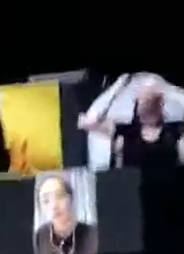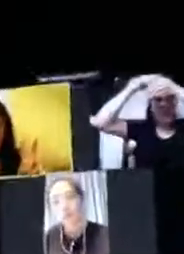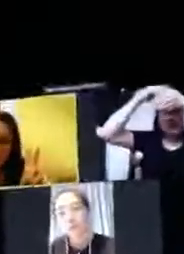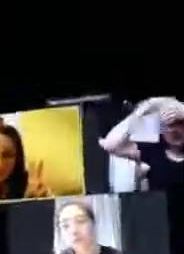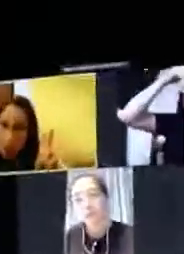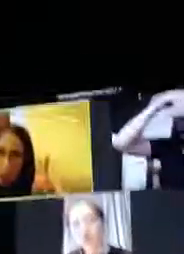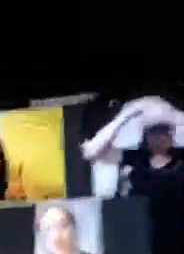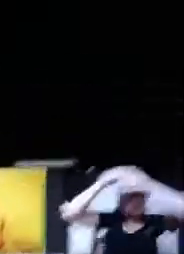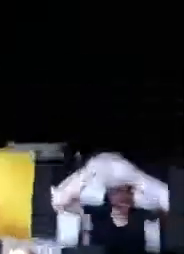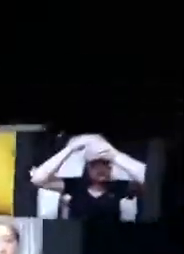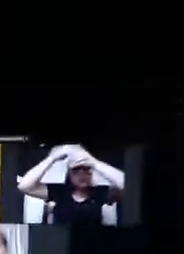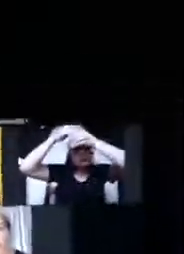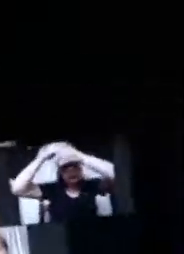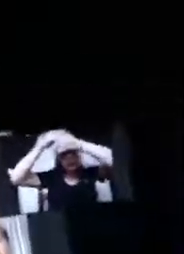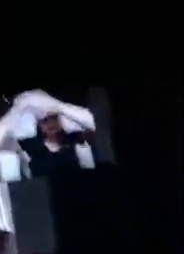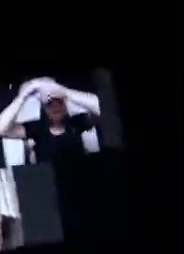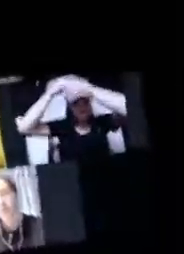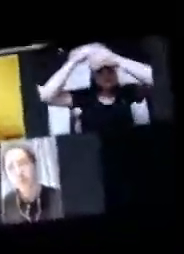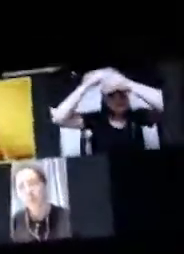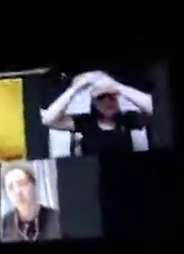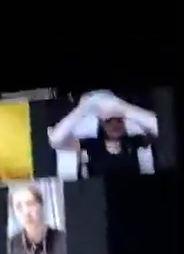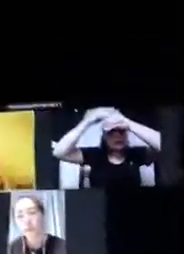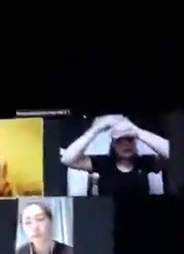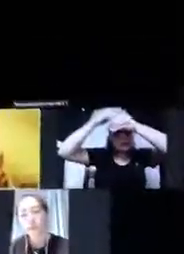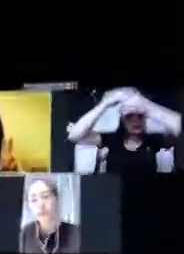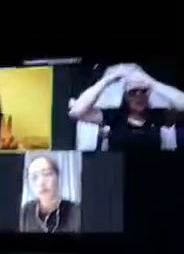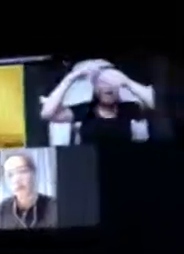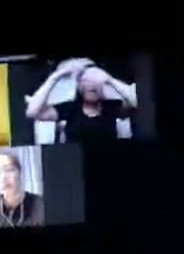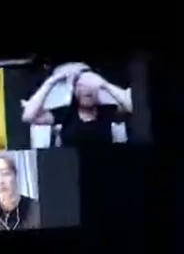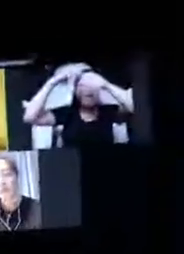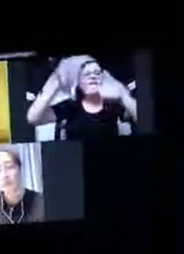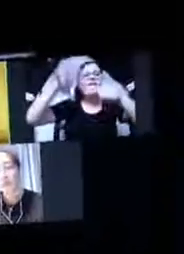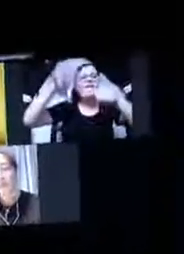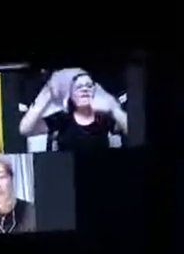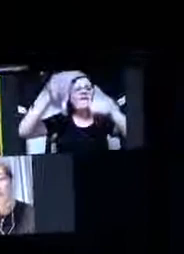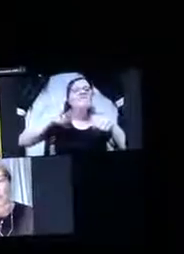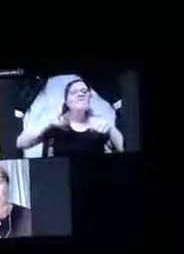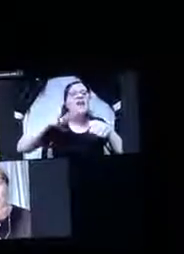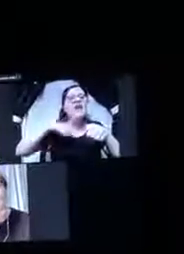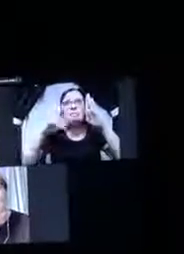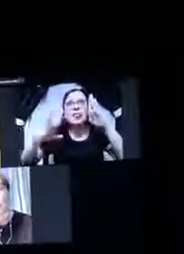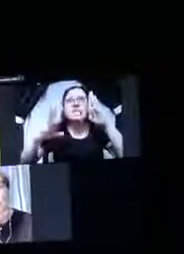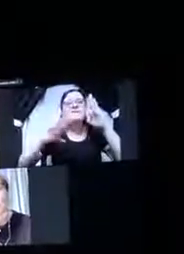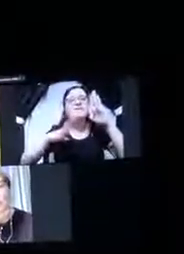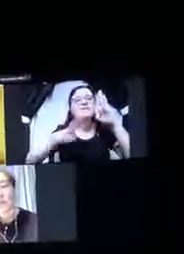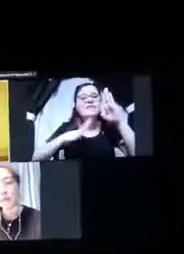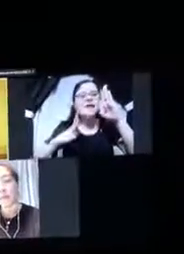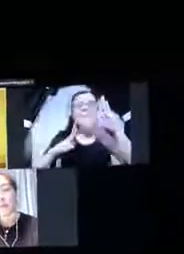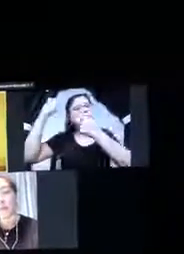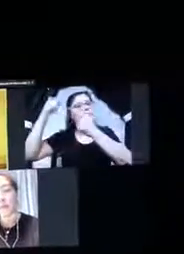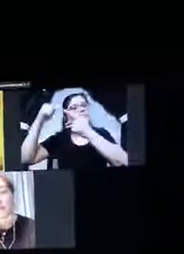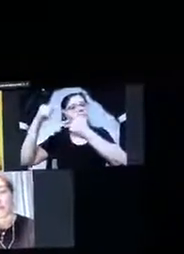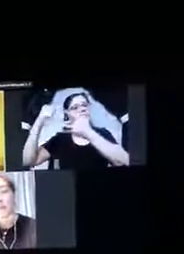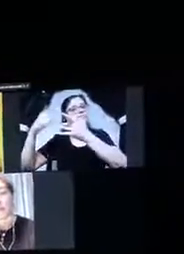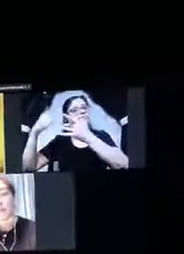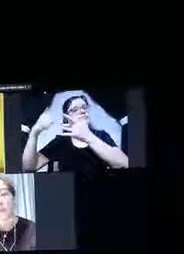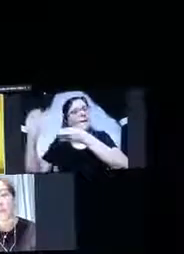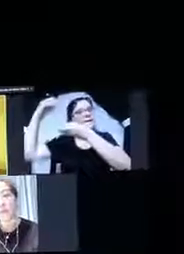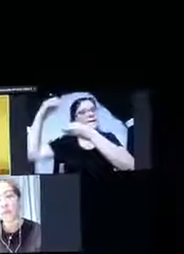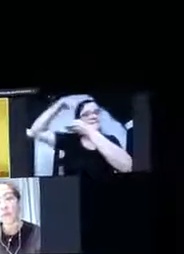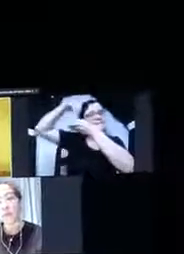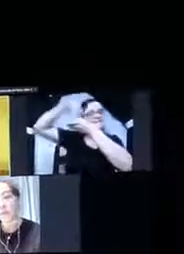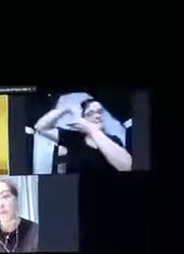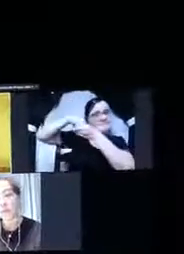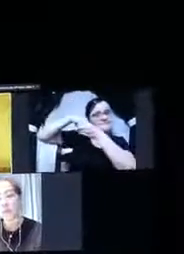proceso cerebral, ¿sí? De sostener la atención, de focalizar, y algunas otras cuestiones más que están